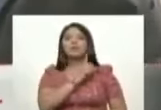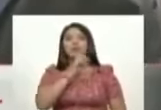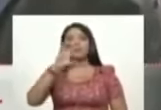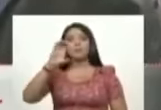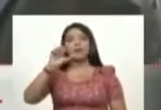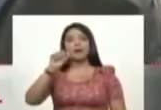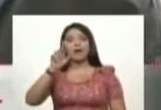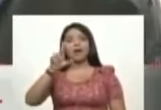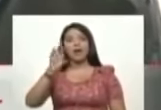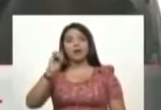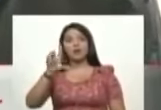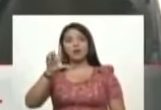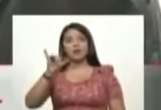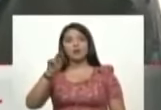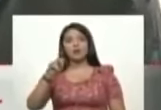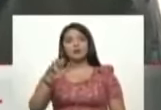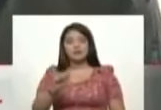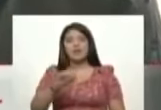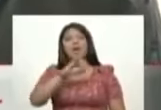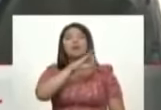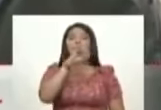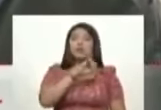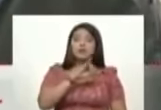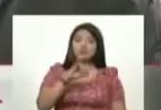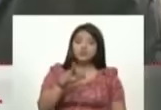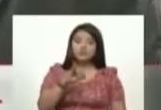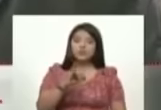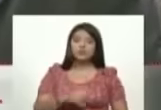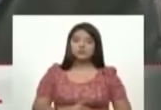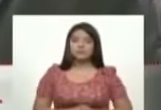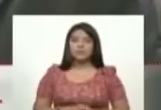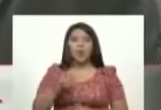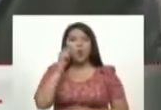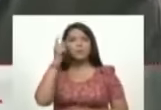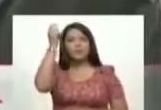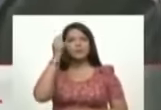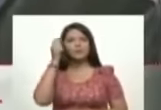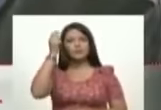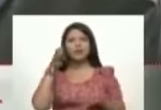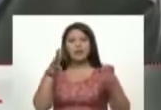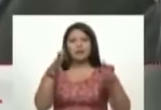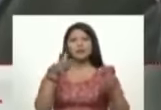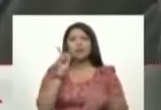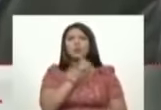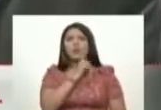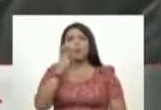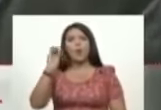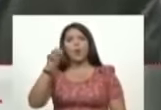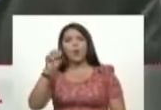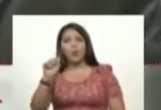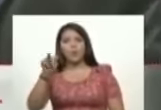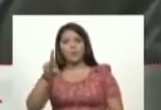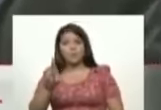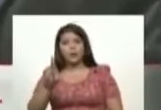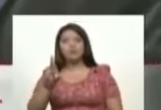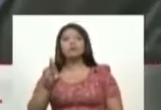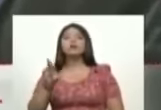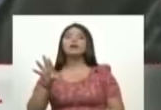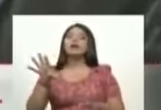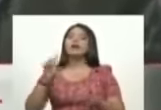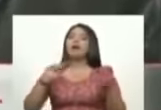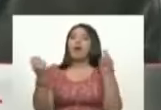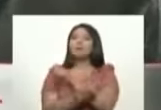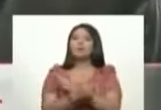Vegas, y por el Estado Zulia, el diputado electo Omar Prieto asumió como alcalde de